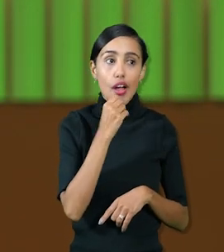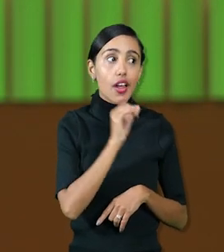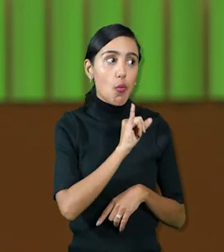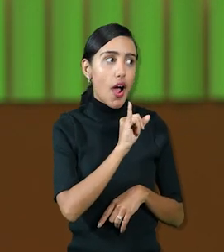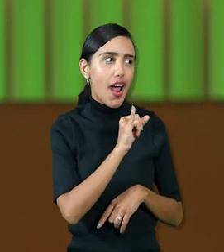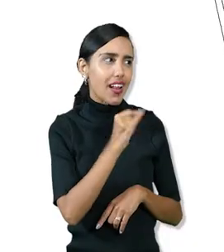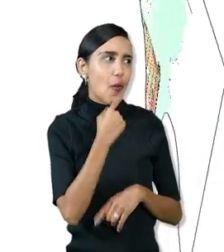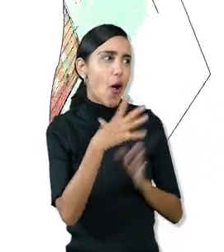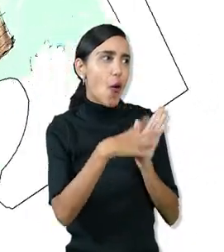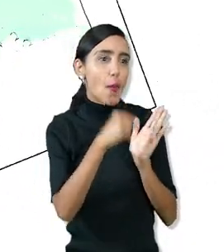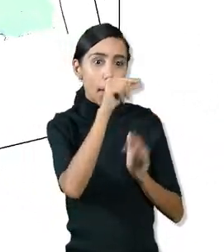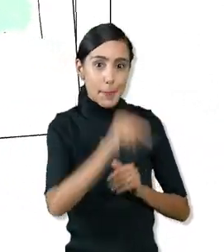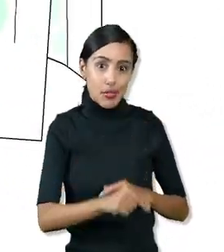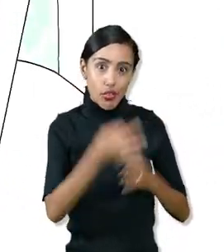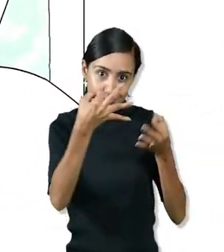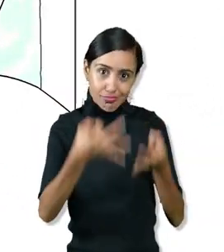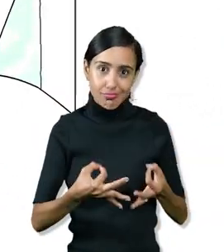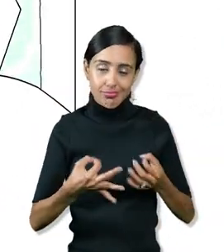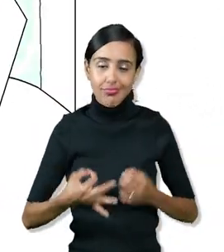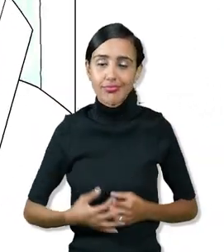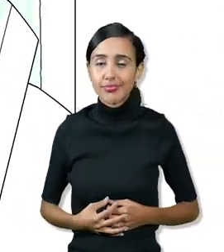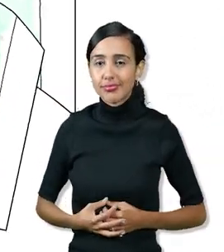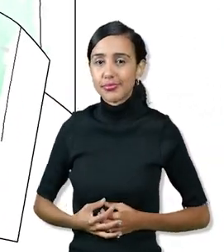personajes reales, ¿no?